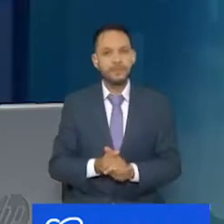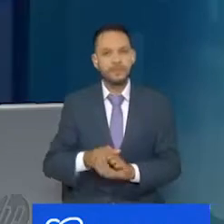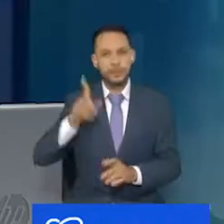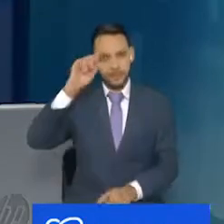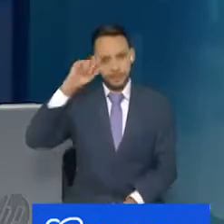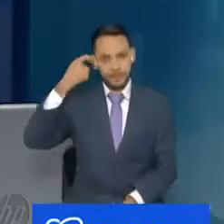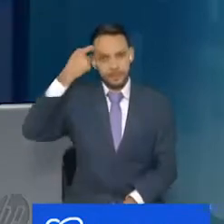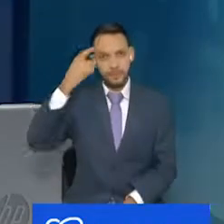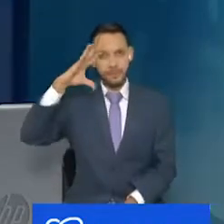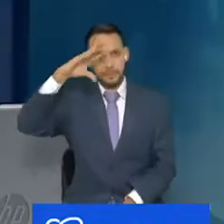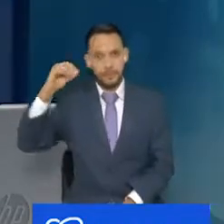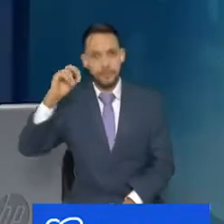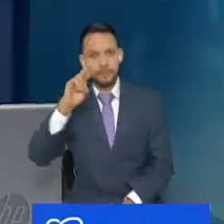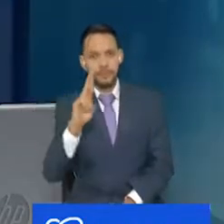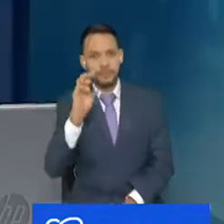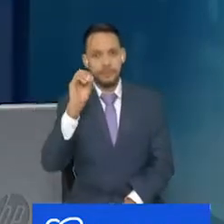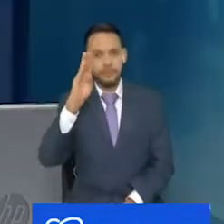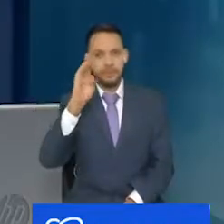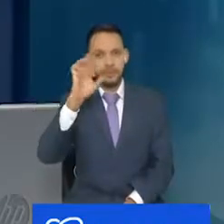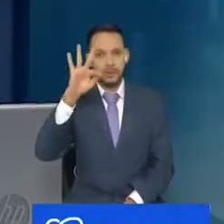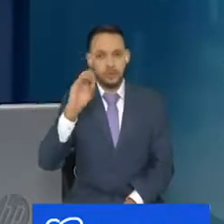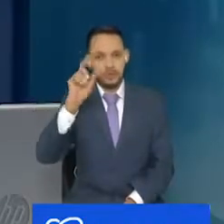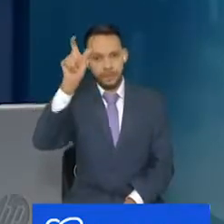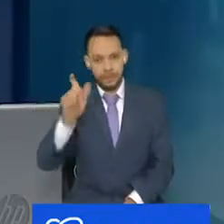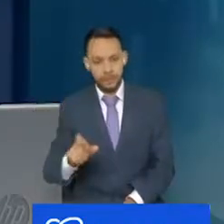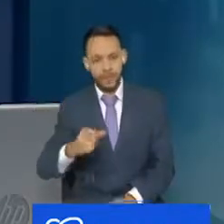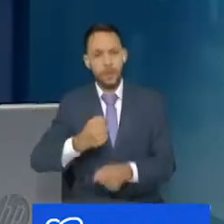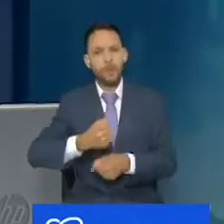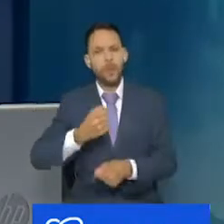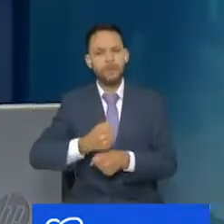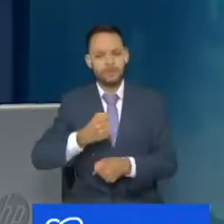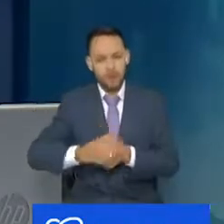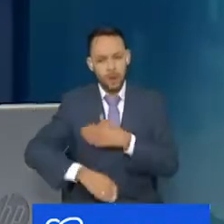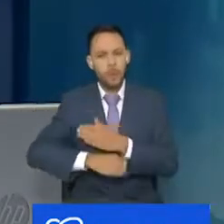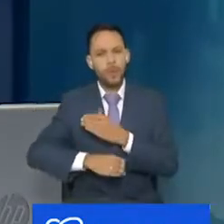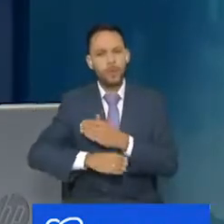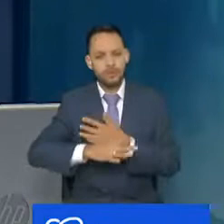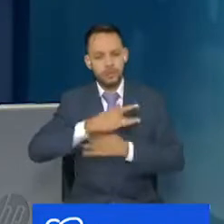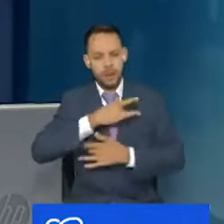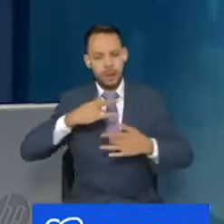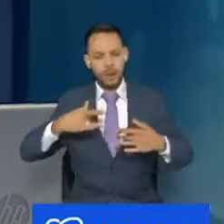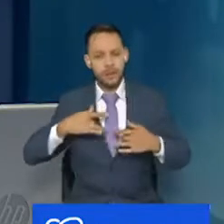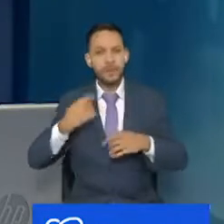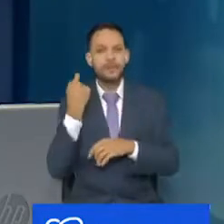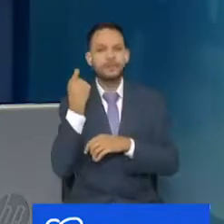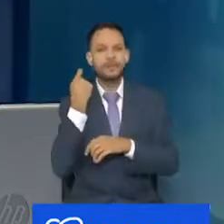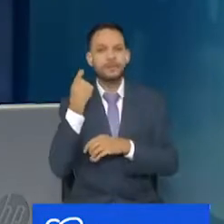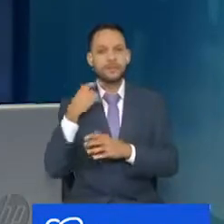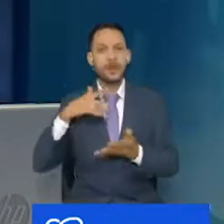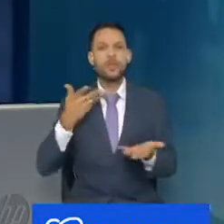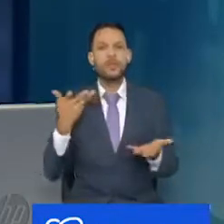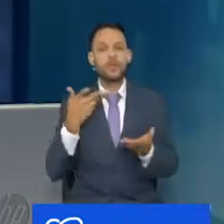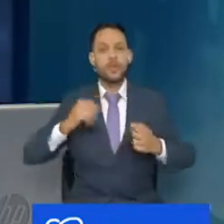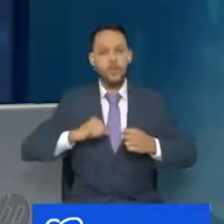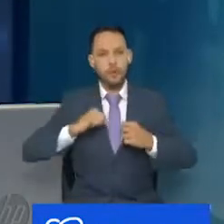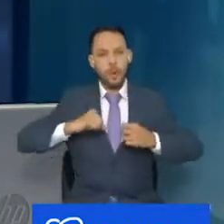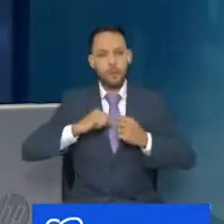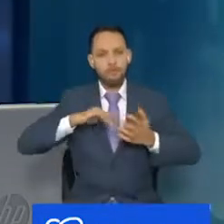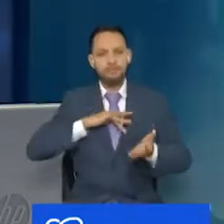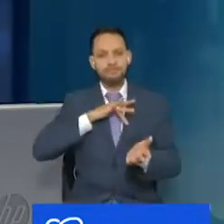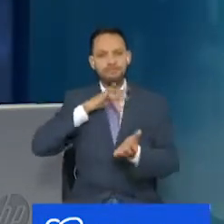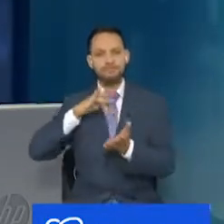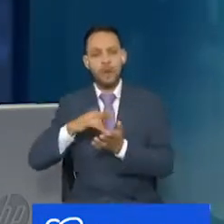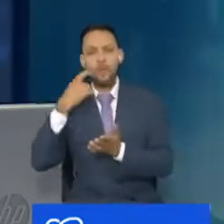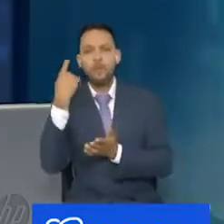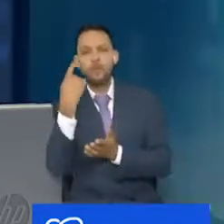gobernador del quindío roberto jairo jaramillo sigue trabajando por la salud de los quindianos en las últimas obras estuvo en bogotá gestionando recursos para